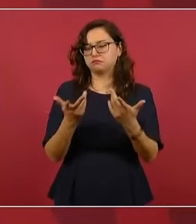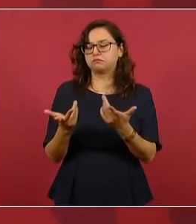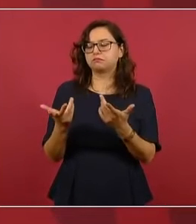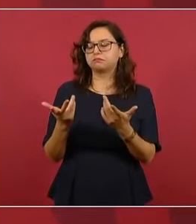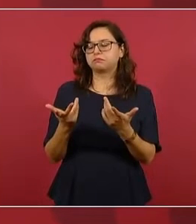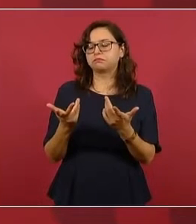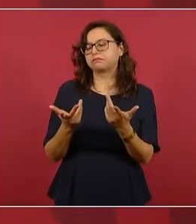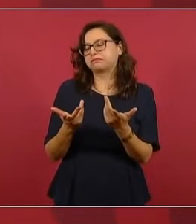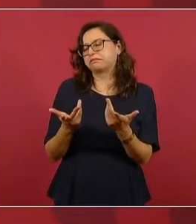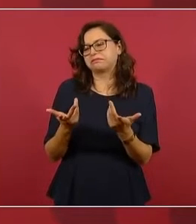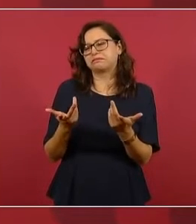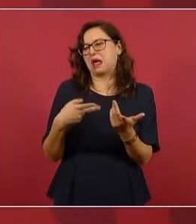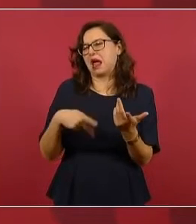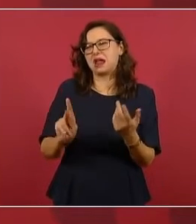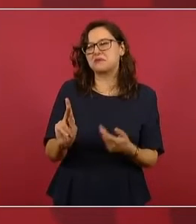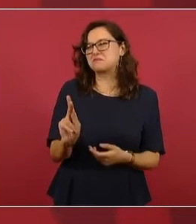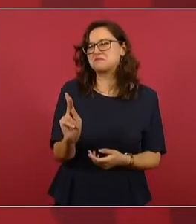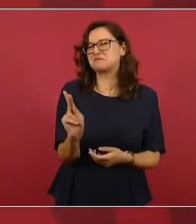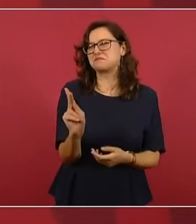es